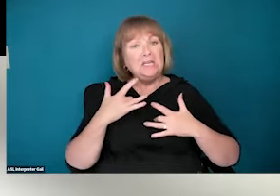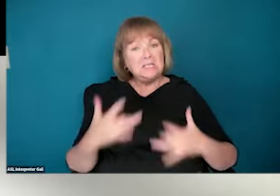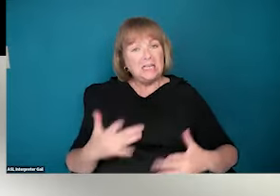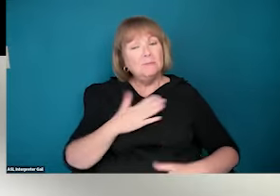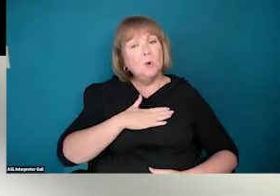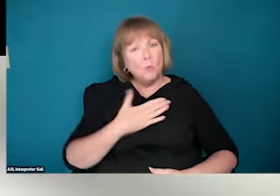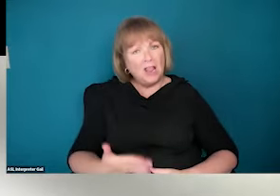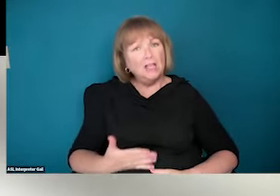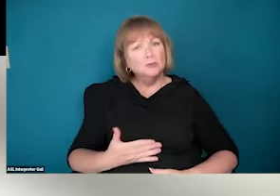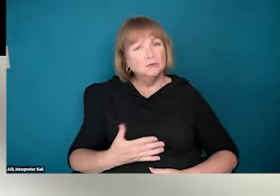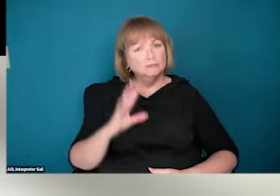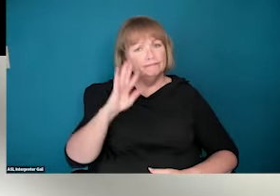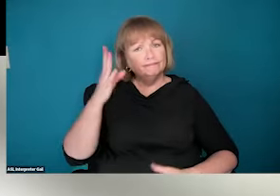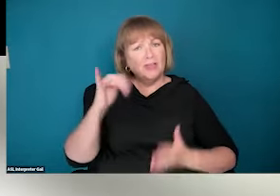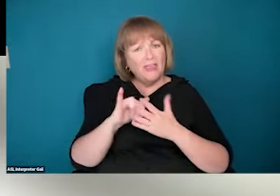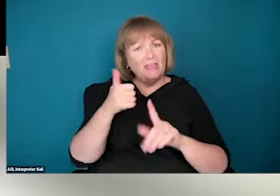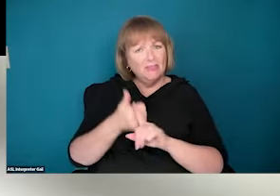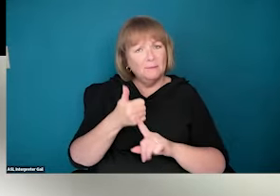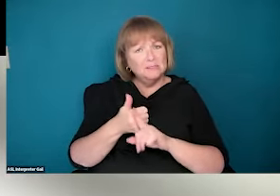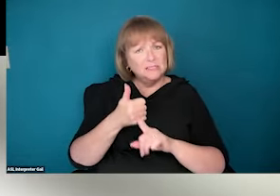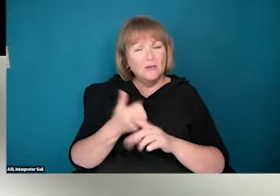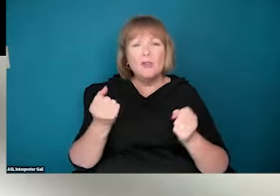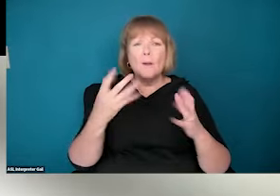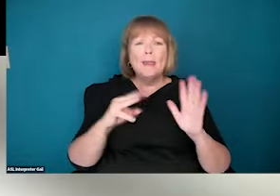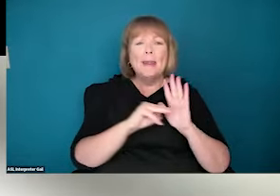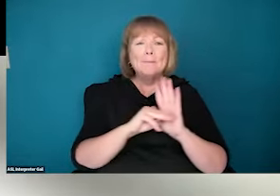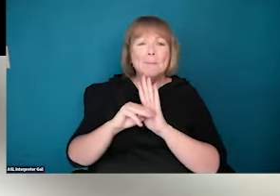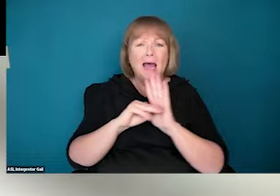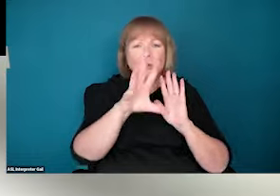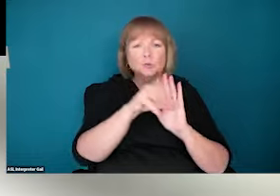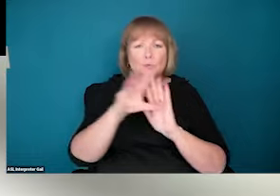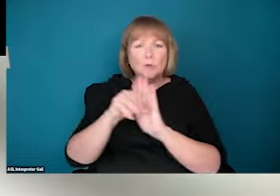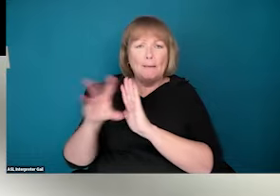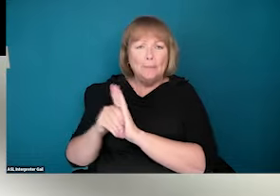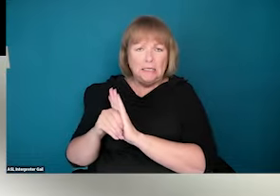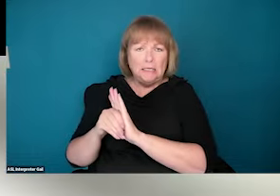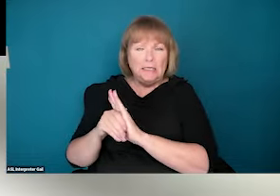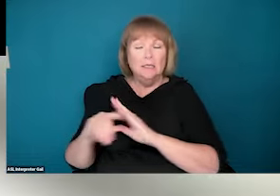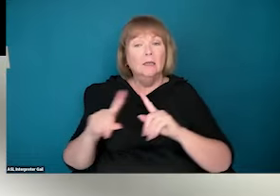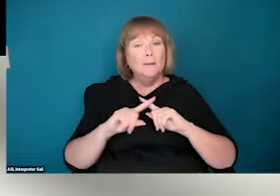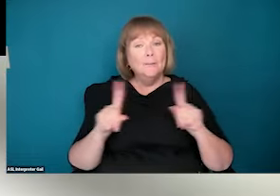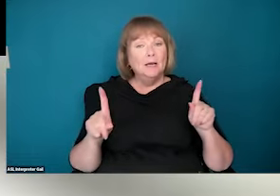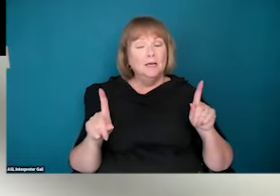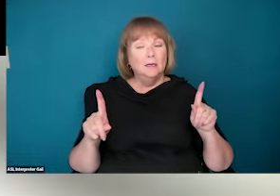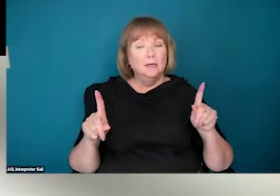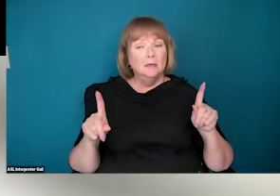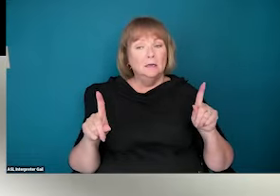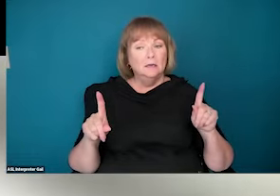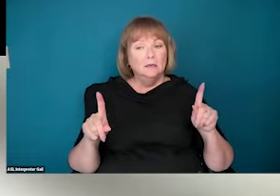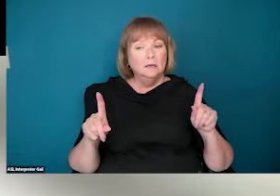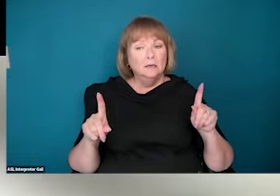Creo que muchos están dispuestos a crear uno para ellos. Hay sí muchos